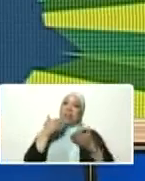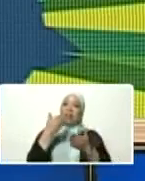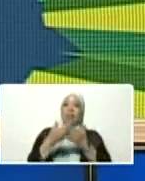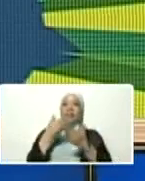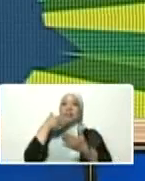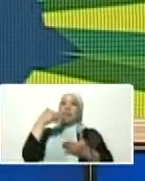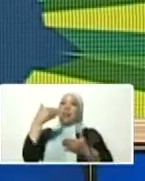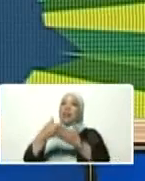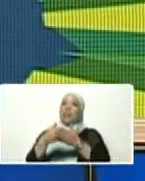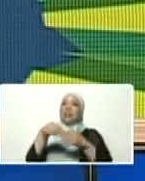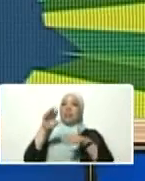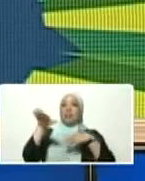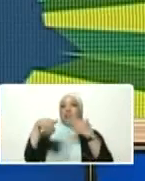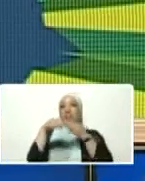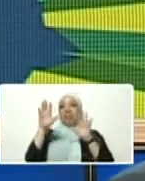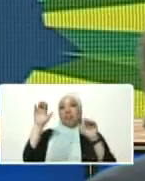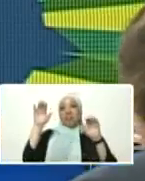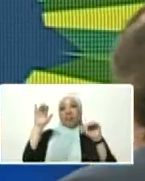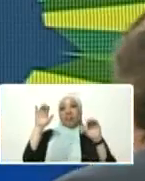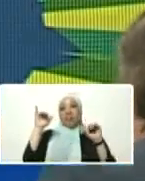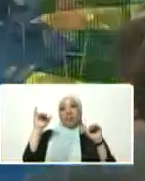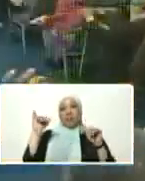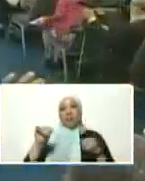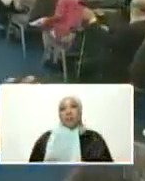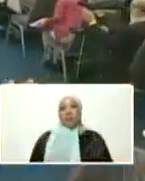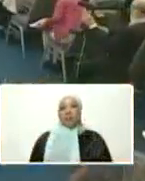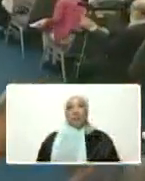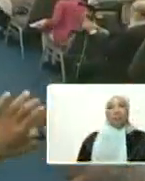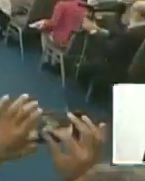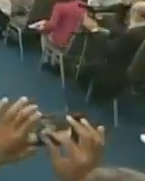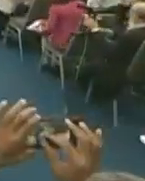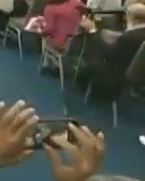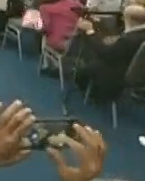gracias. Hasta pronto, gracias.